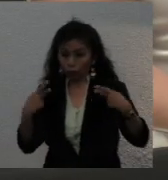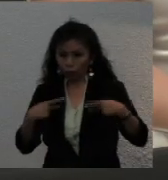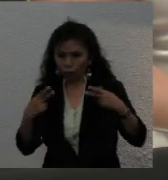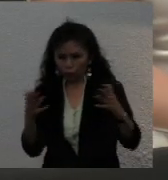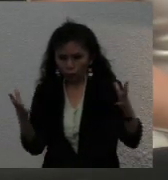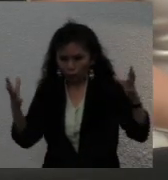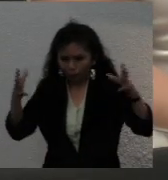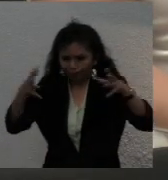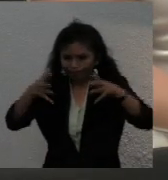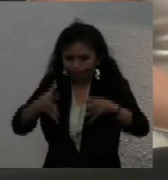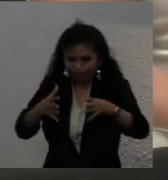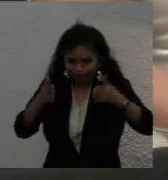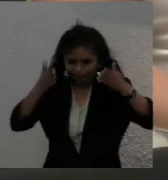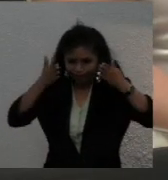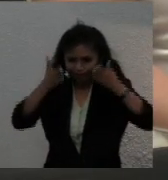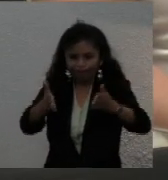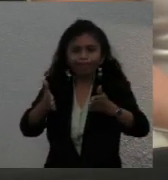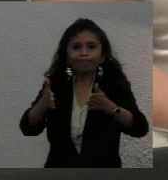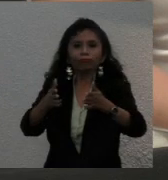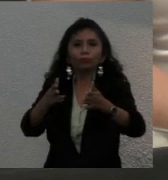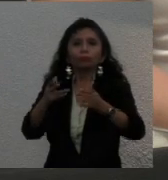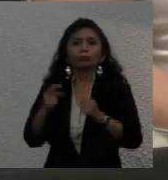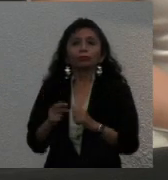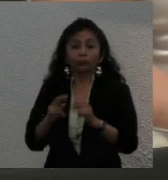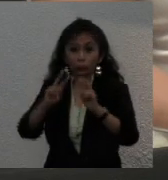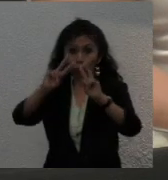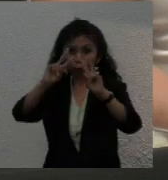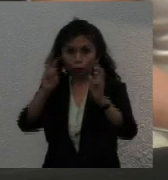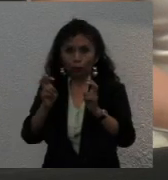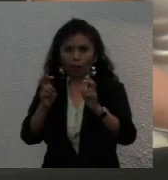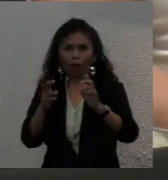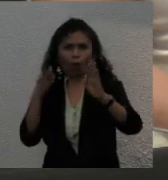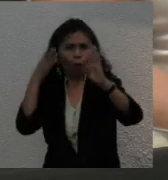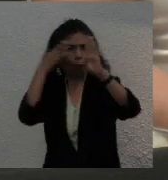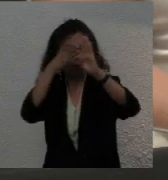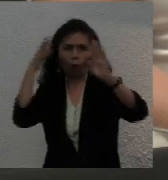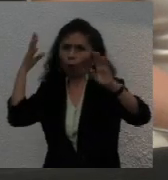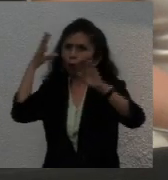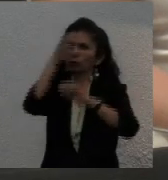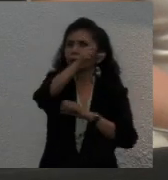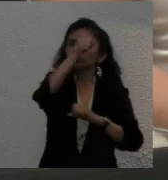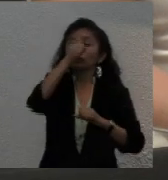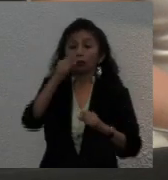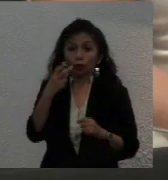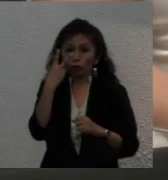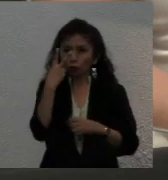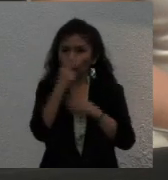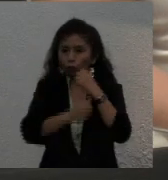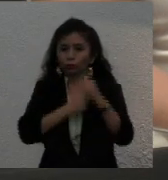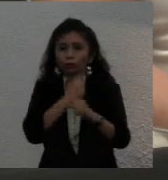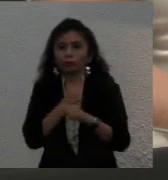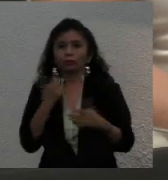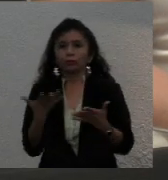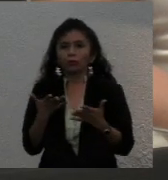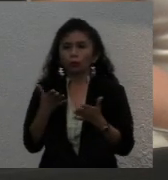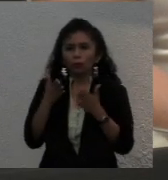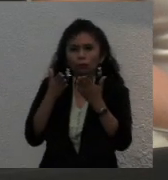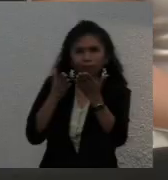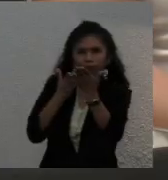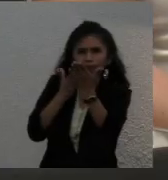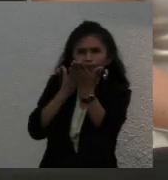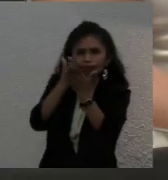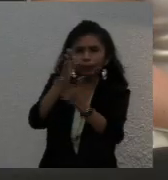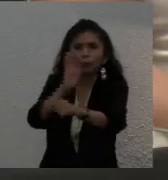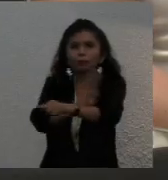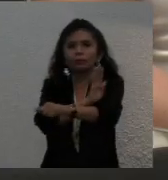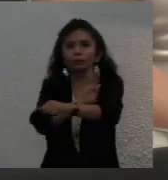centro de la política. Uno de los principales logros que destacamos en estos 2 años de gobierno es la orientación hacia el bienestar